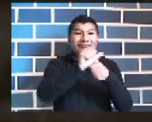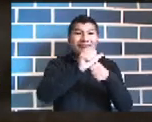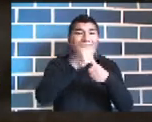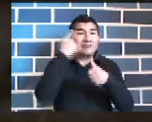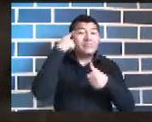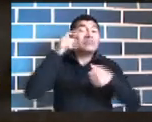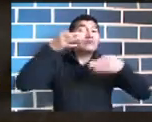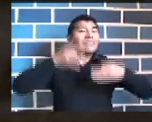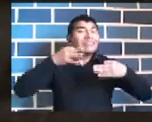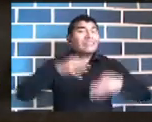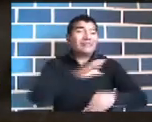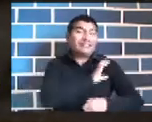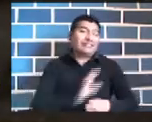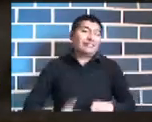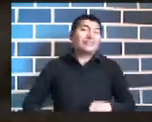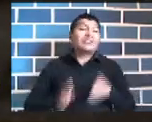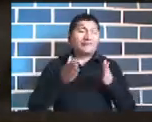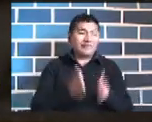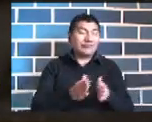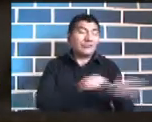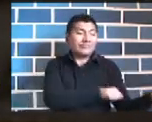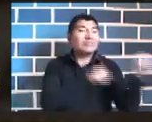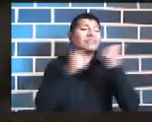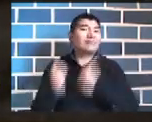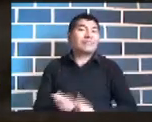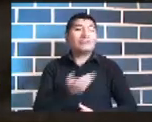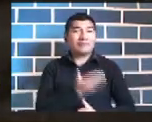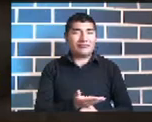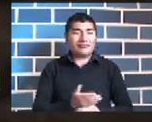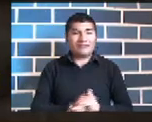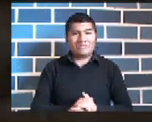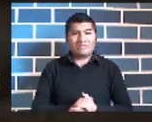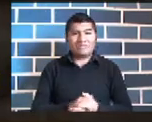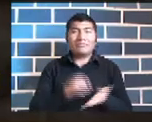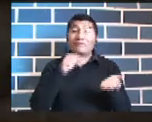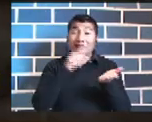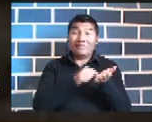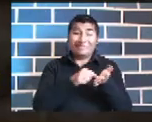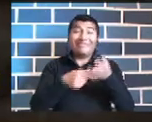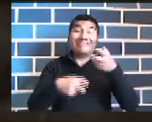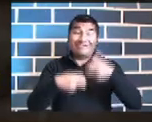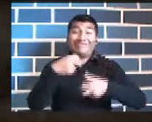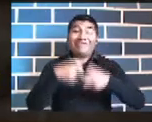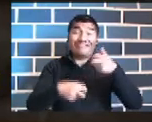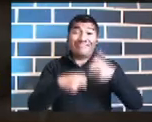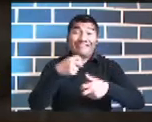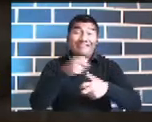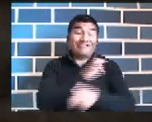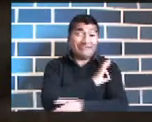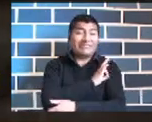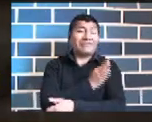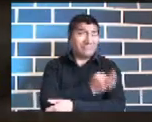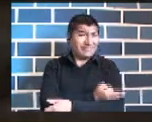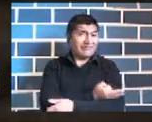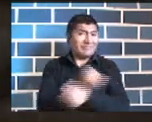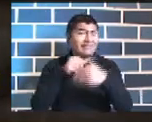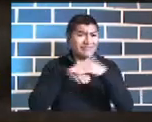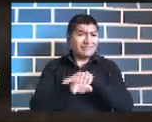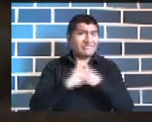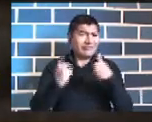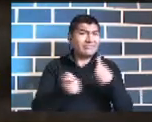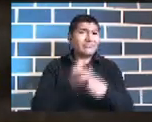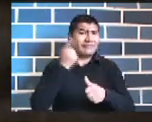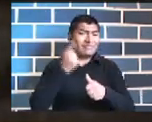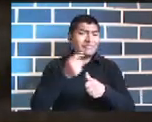cristianos, para ser bautizados. Y eso crea un conflicto interior fuerte dentro de la